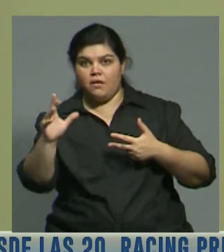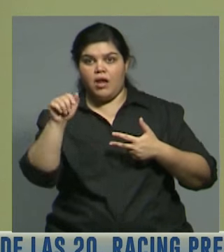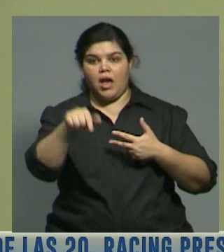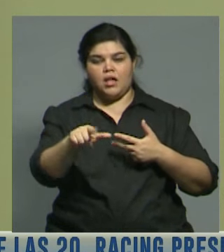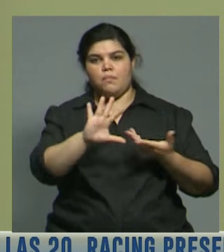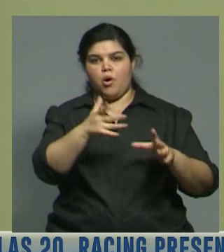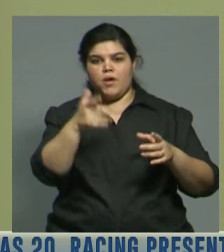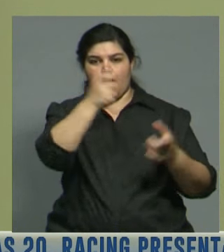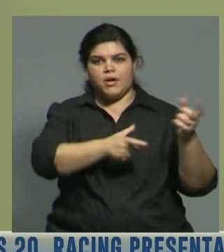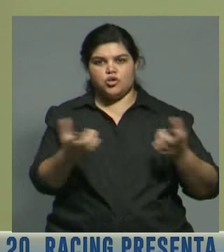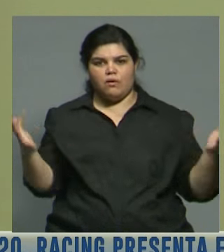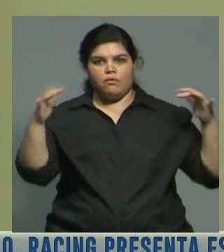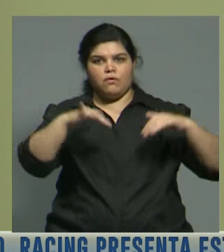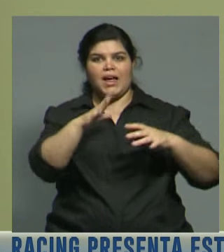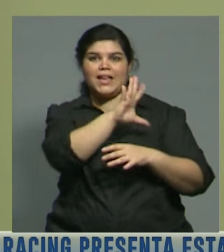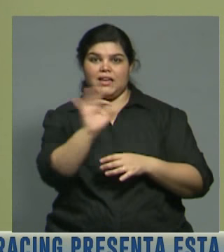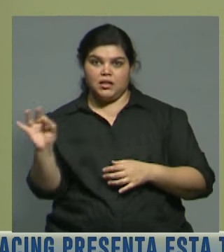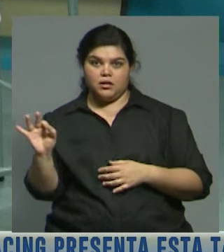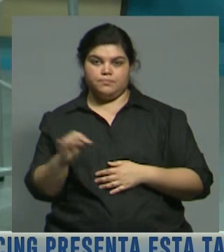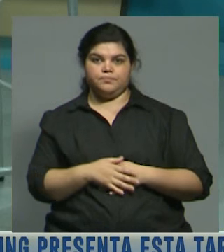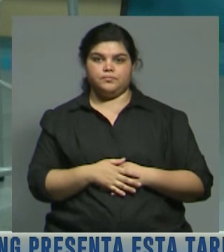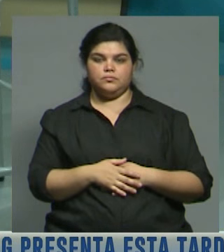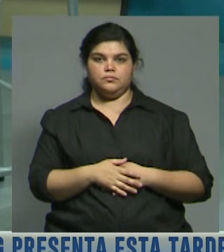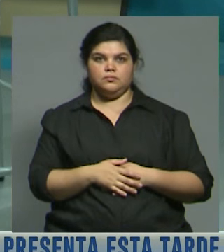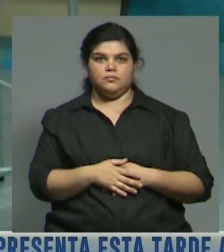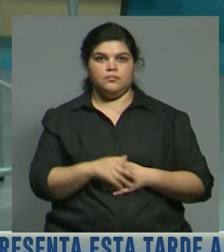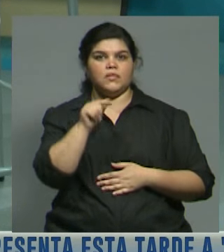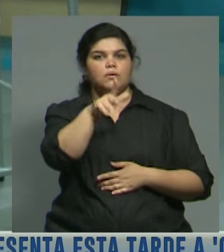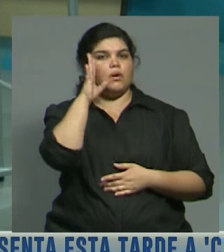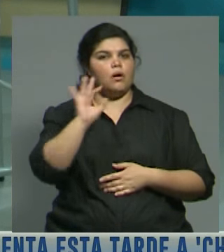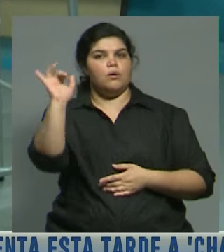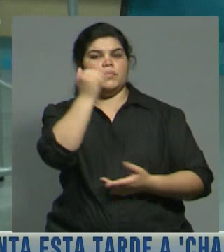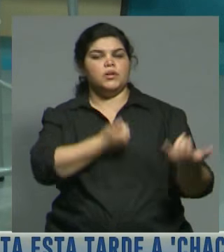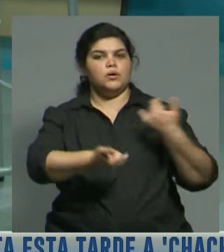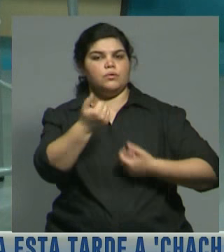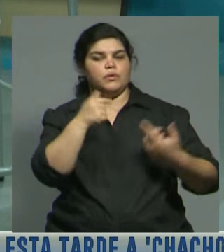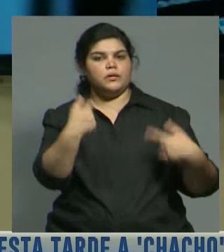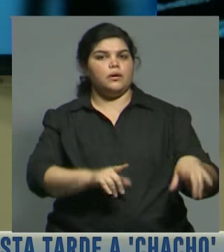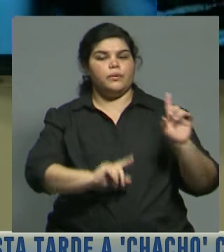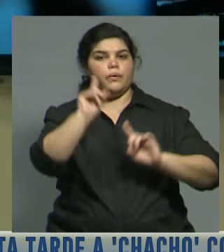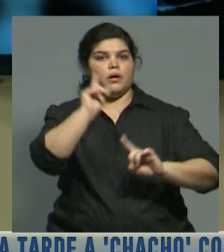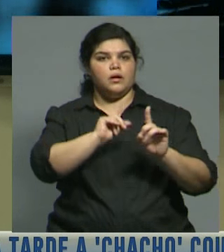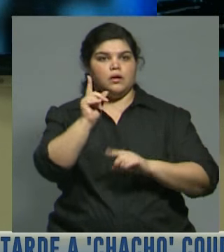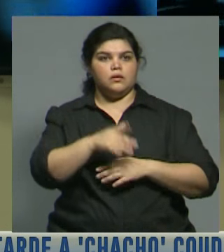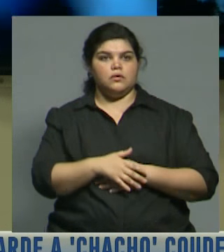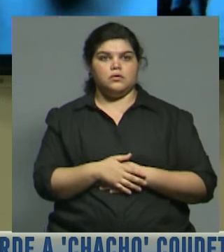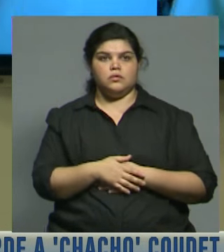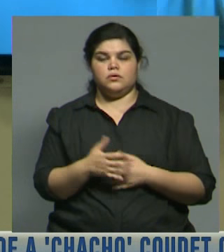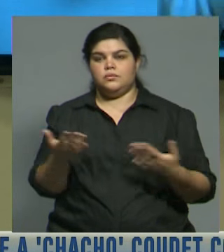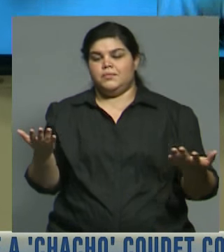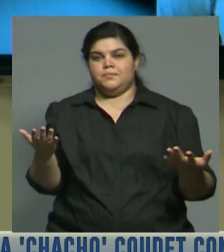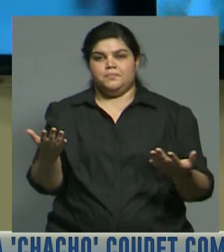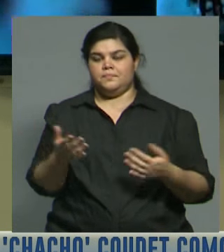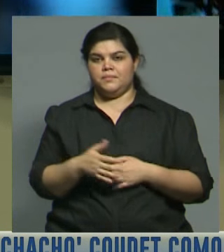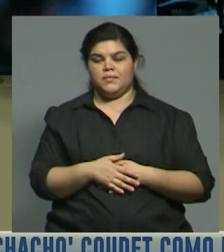de 500 personas. Julio, ¿qué opinión te merece justamente este tipo de hechos? Bueno, antes que nada,